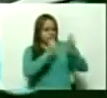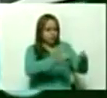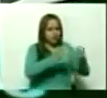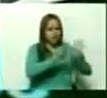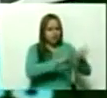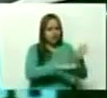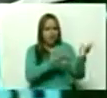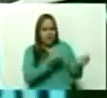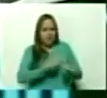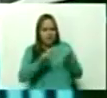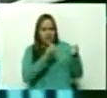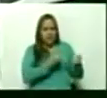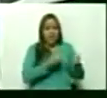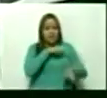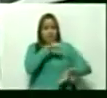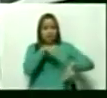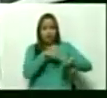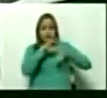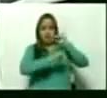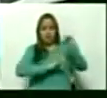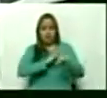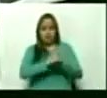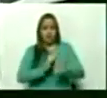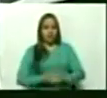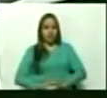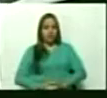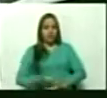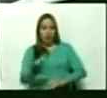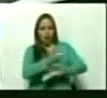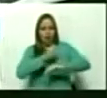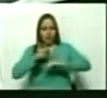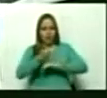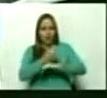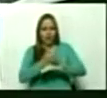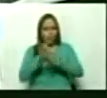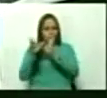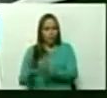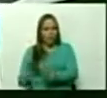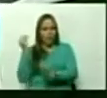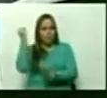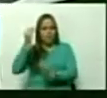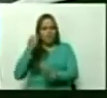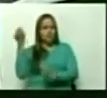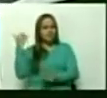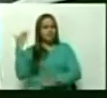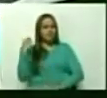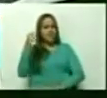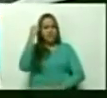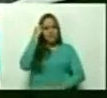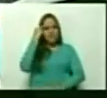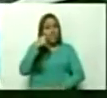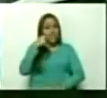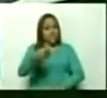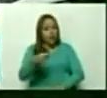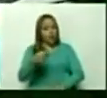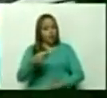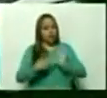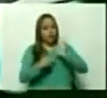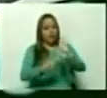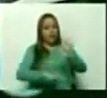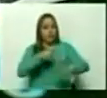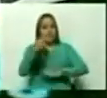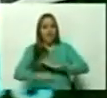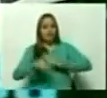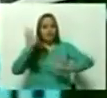a nivel internacional. El gobernador piensa, y lo señaló en los días pasados, en la presentación del plan turístico